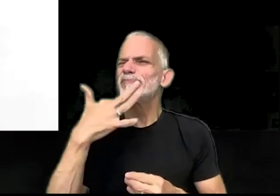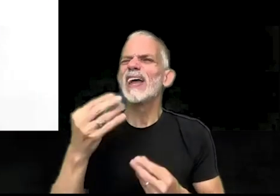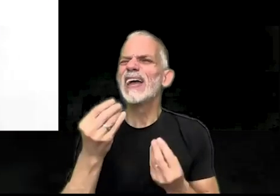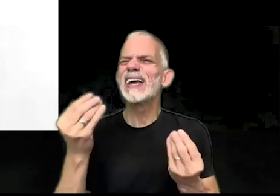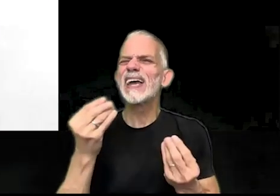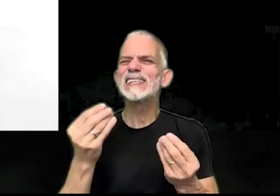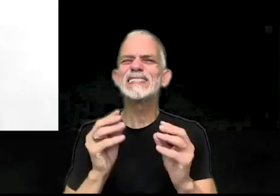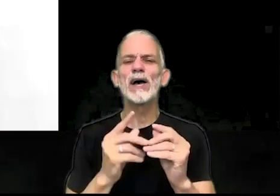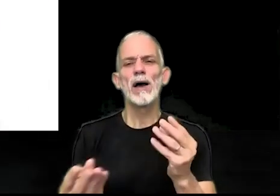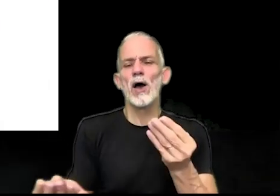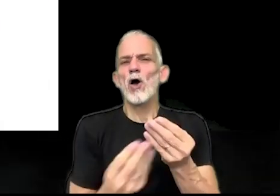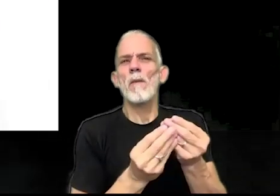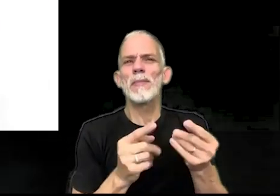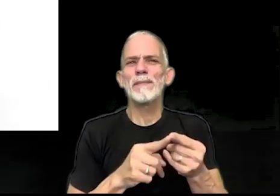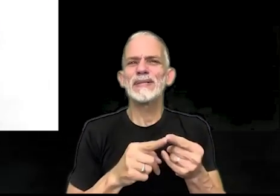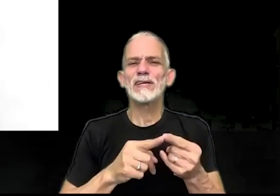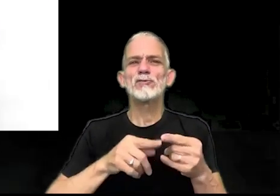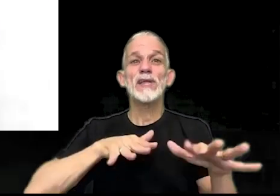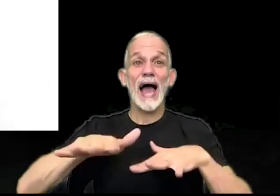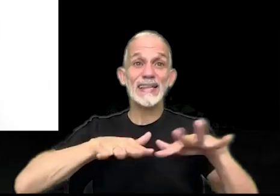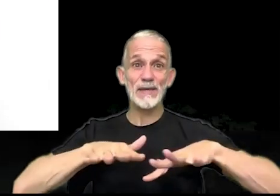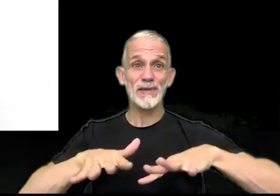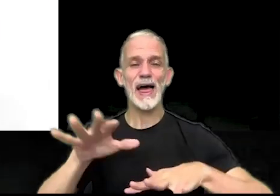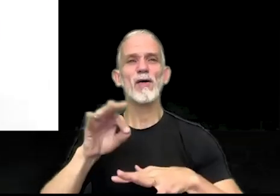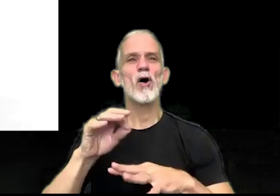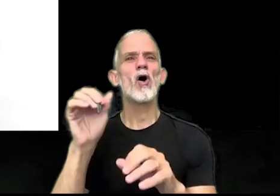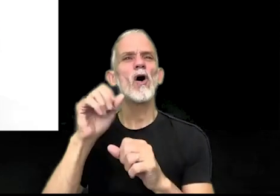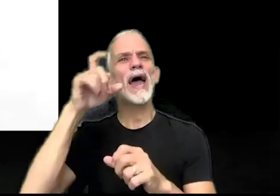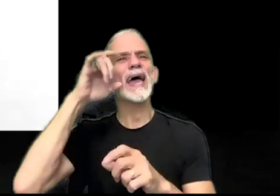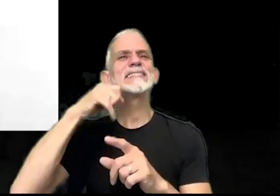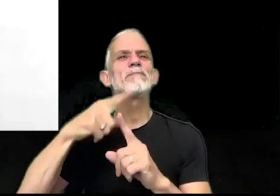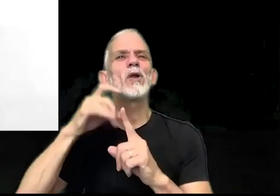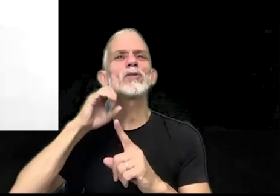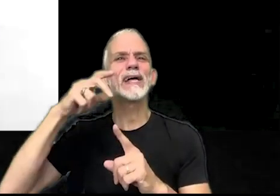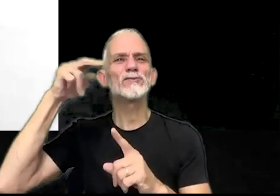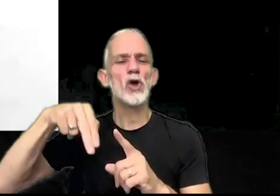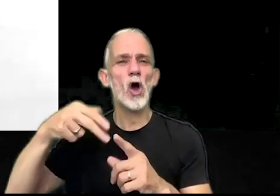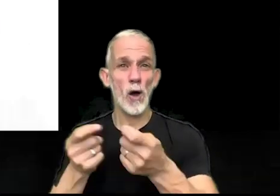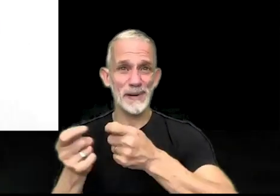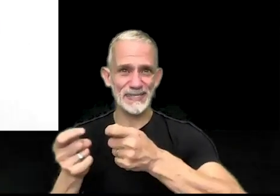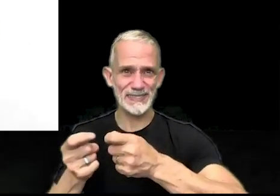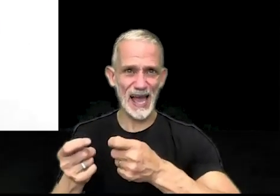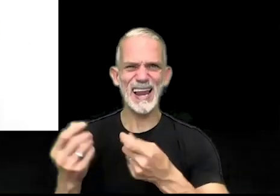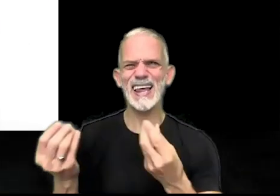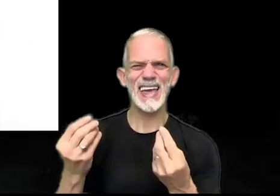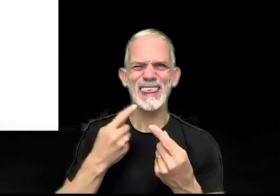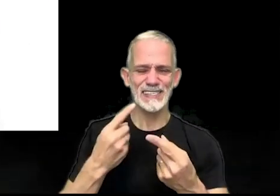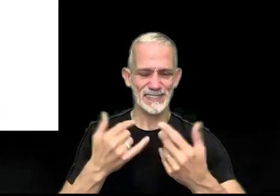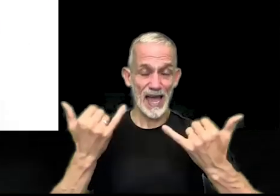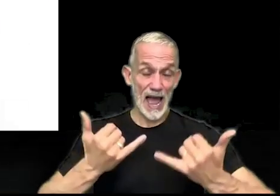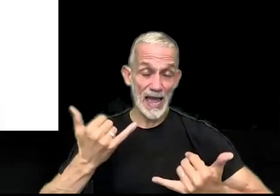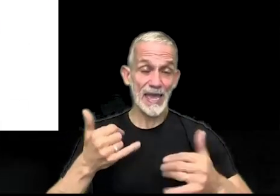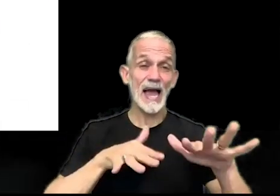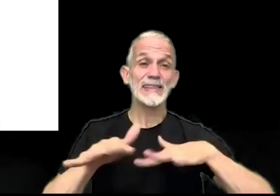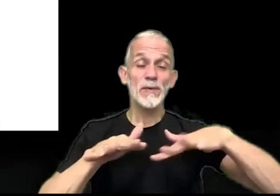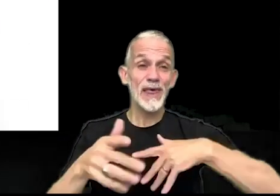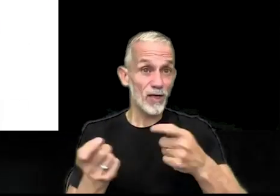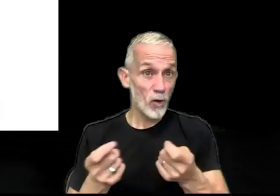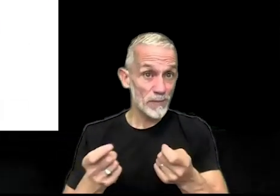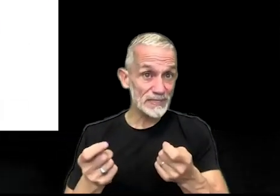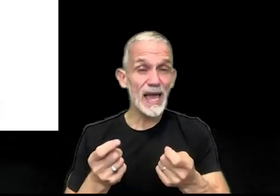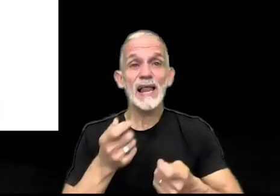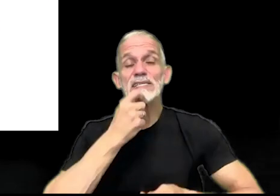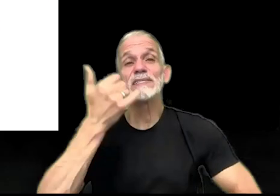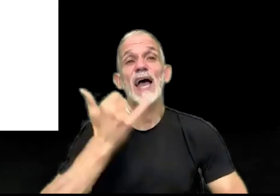por complementación de actividad o explotación comercial y define que habrá actividad